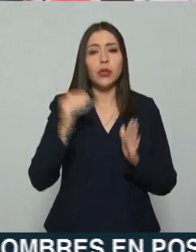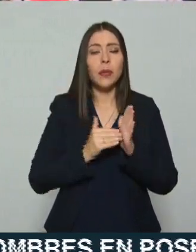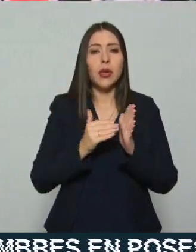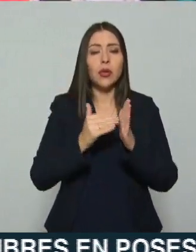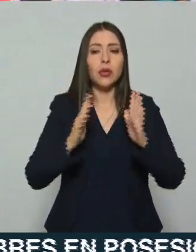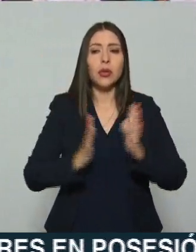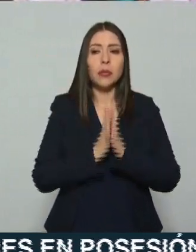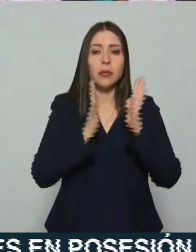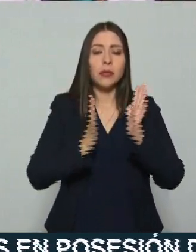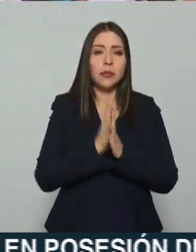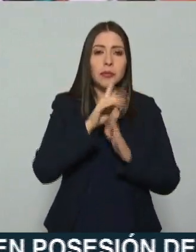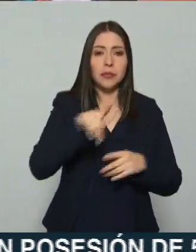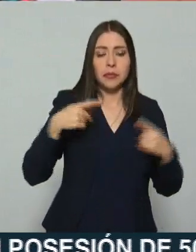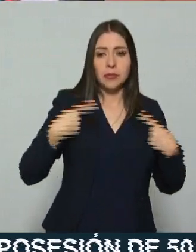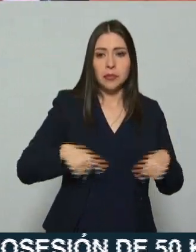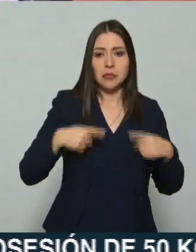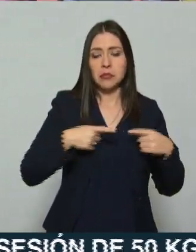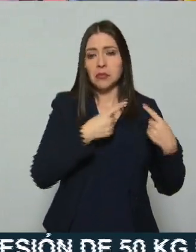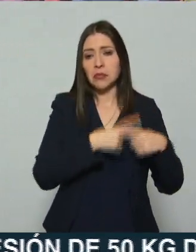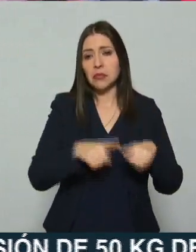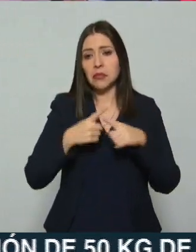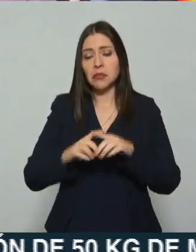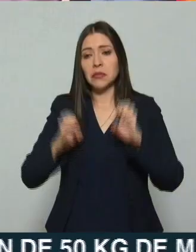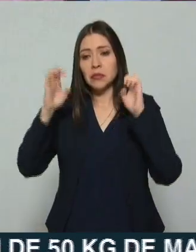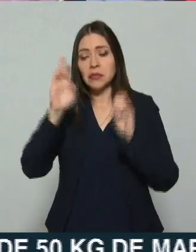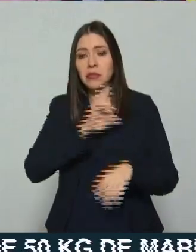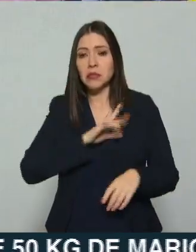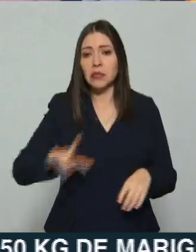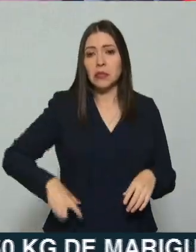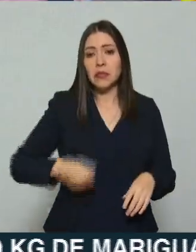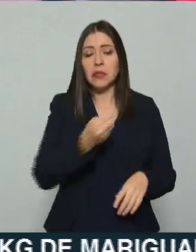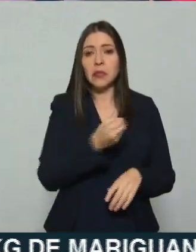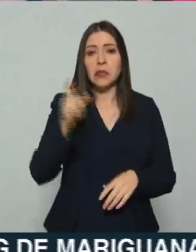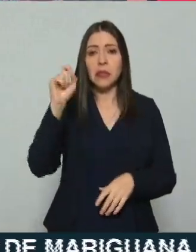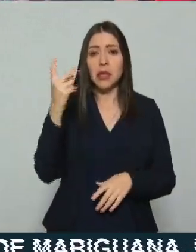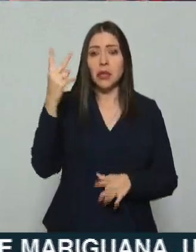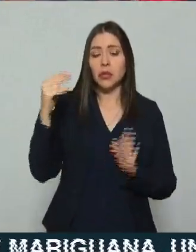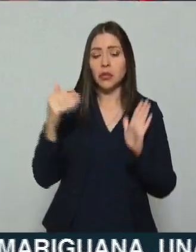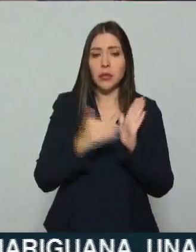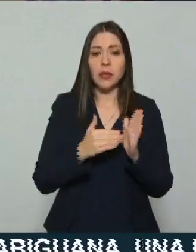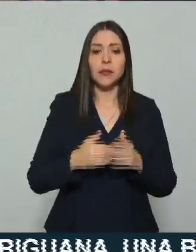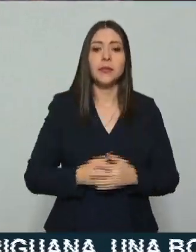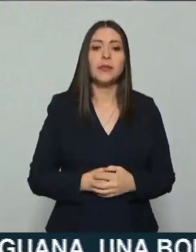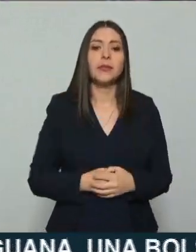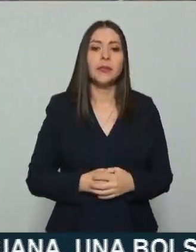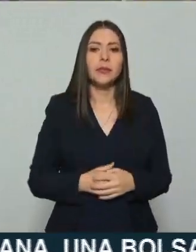22,000 edificios públicos y privados. Con imágenes de Jorge Barajas, Mariana Sánchez, 21 Noticias.